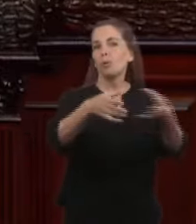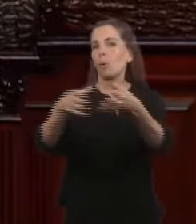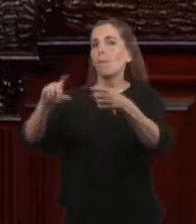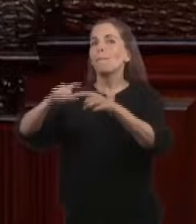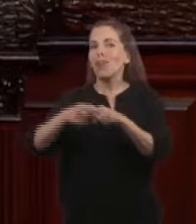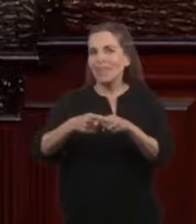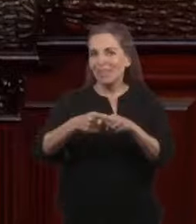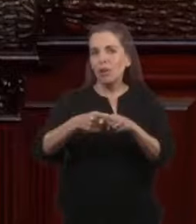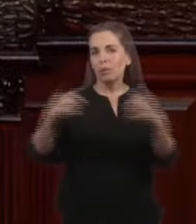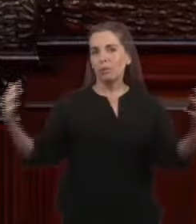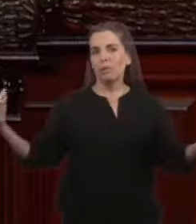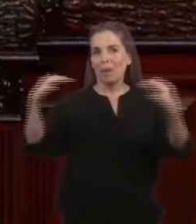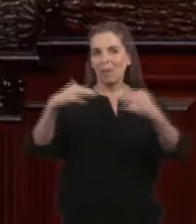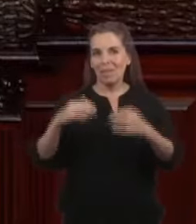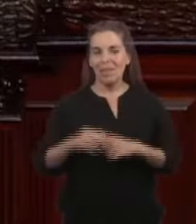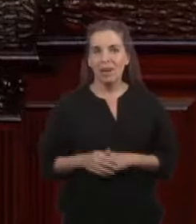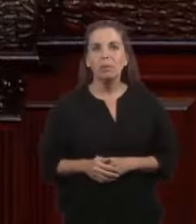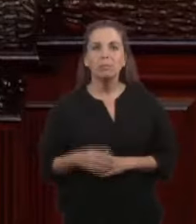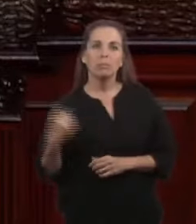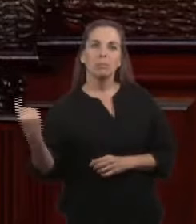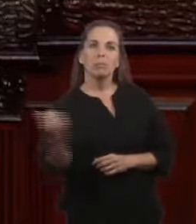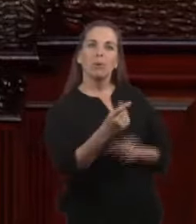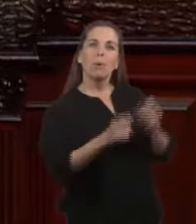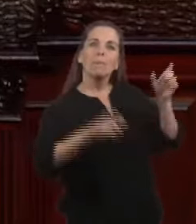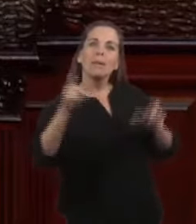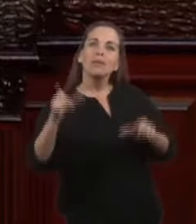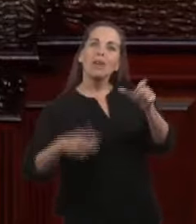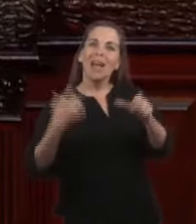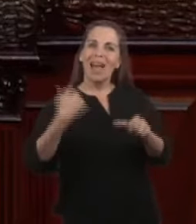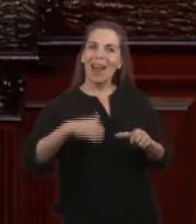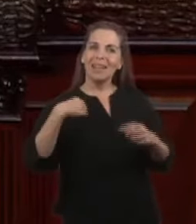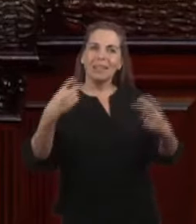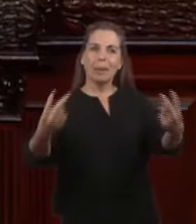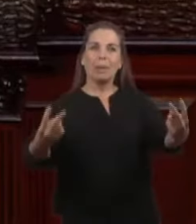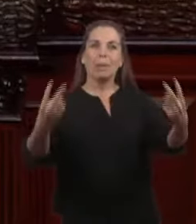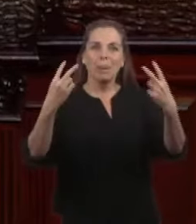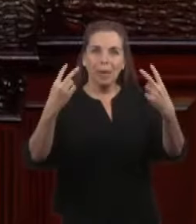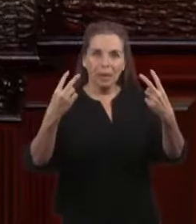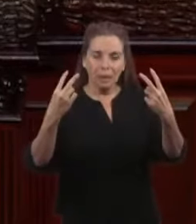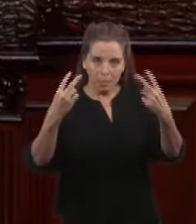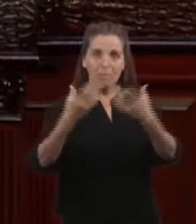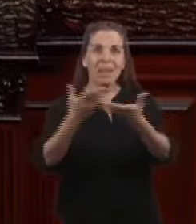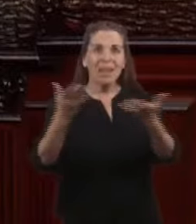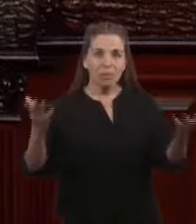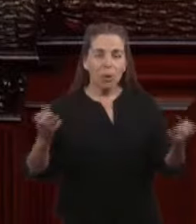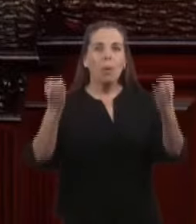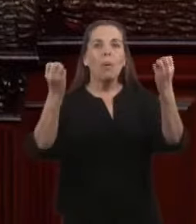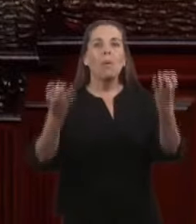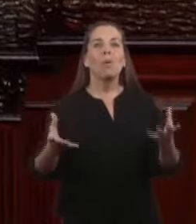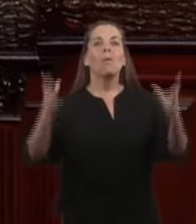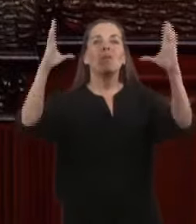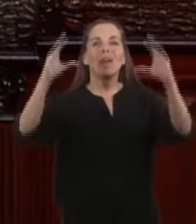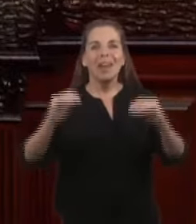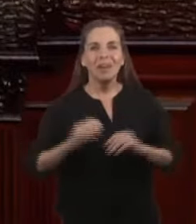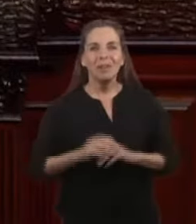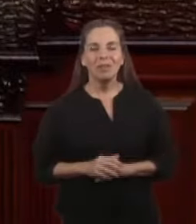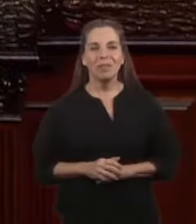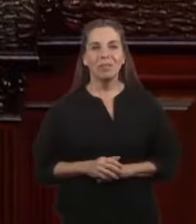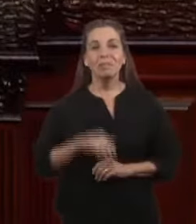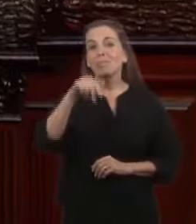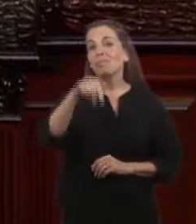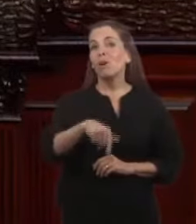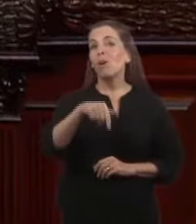me acompañan y todos los argentinos que están mirando desde sus casas Buenas noches Hoy estamos